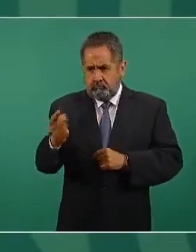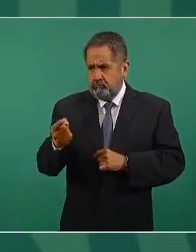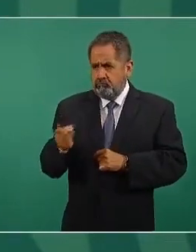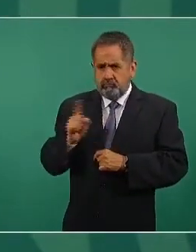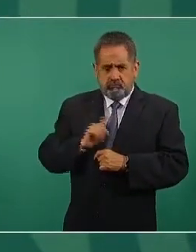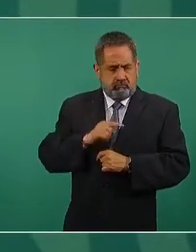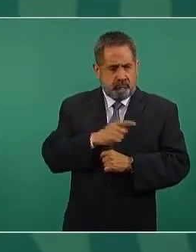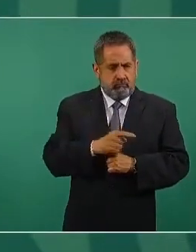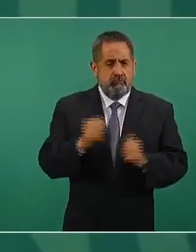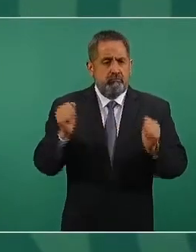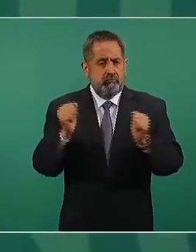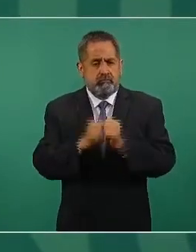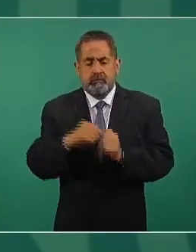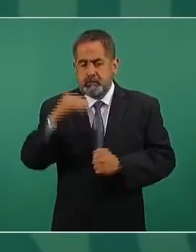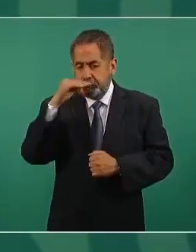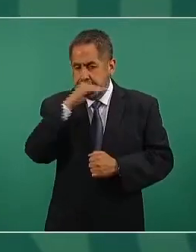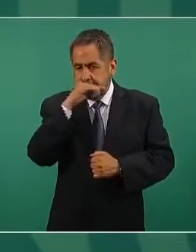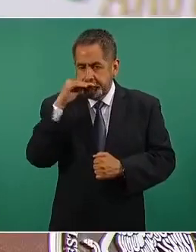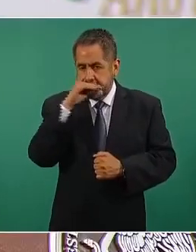y gratuita.